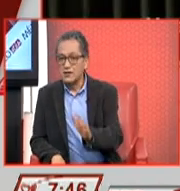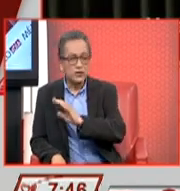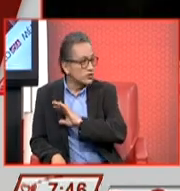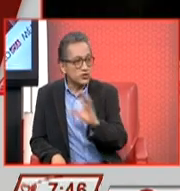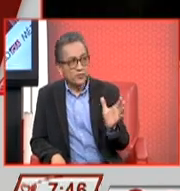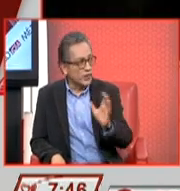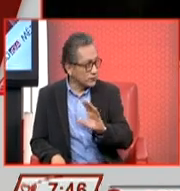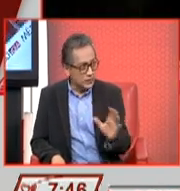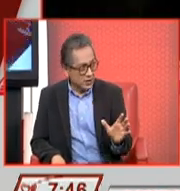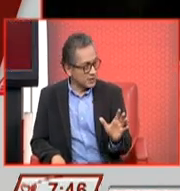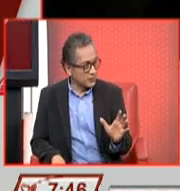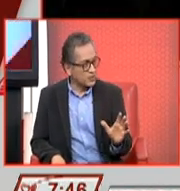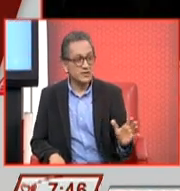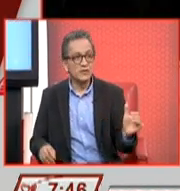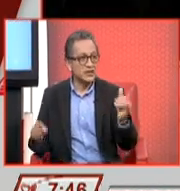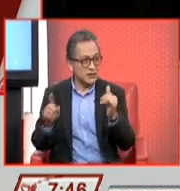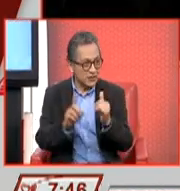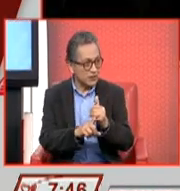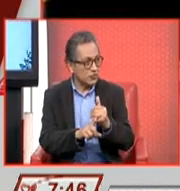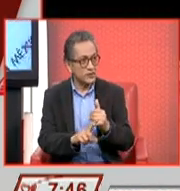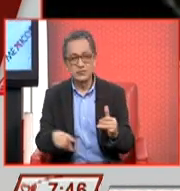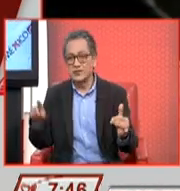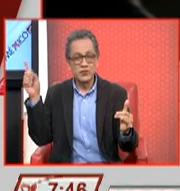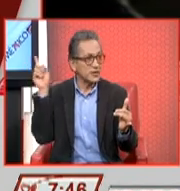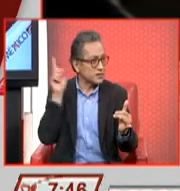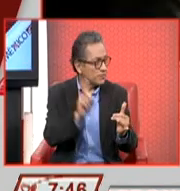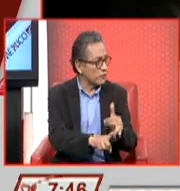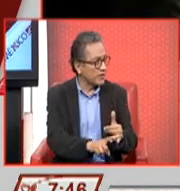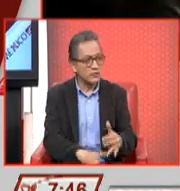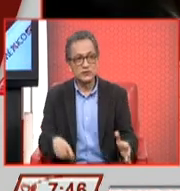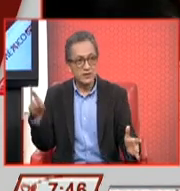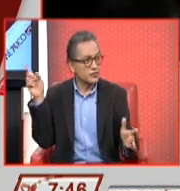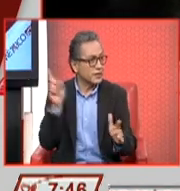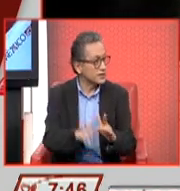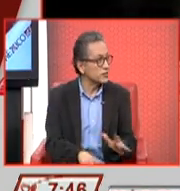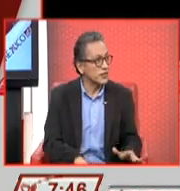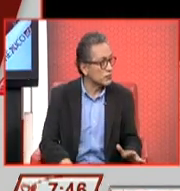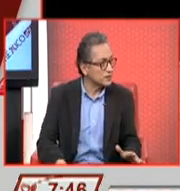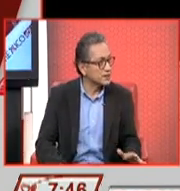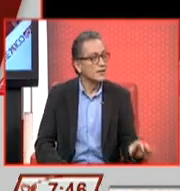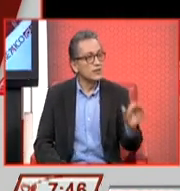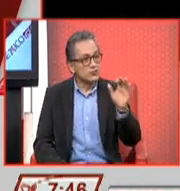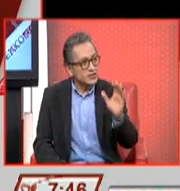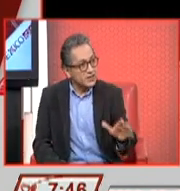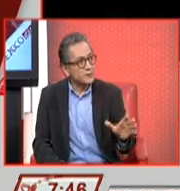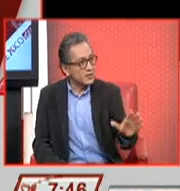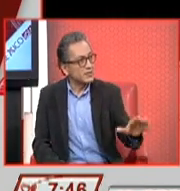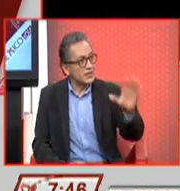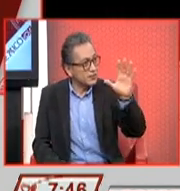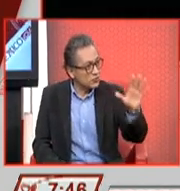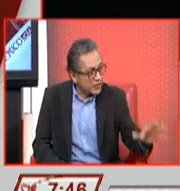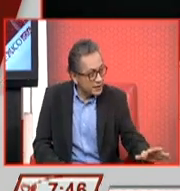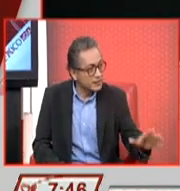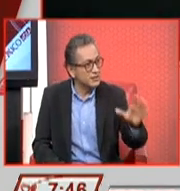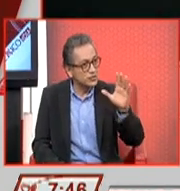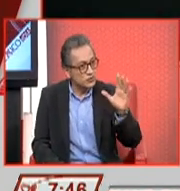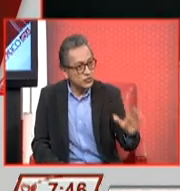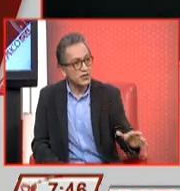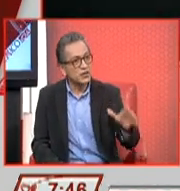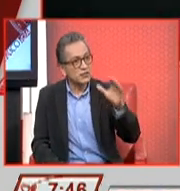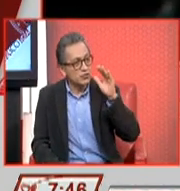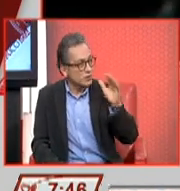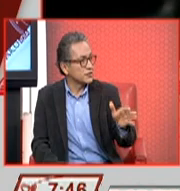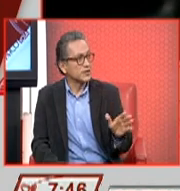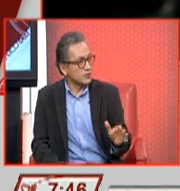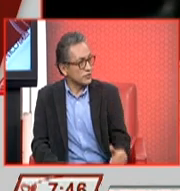televisión, no son para ustedes. Ustedes no van a ser actores, ustedes no van a ser plomeros, ustedes no van a ser otra cosa. Ustedes van a ser donantes de